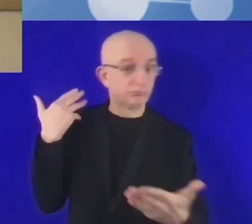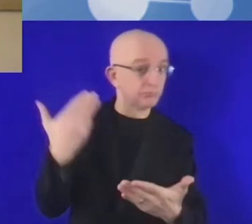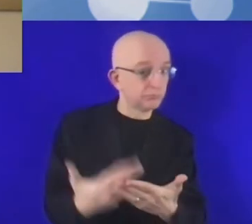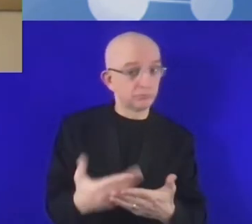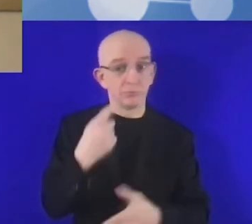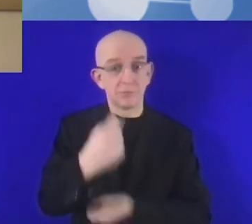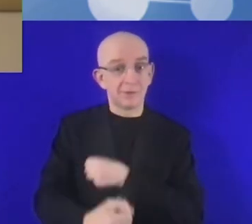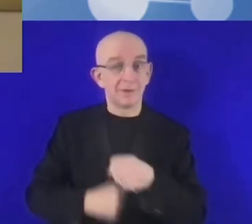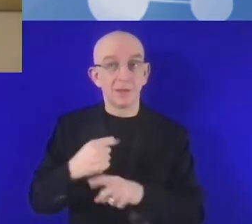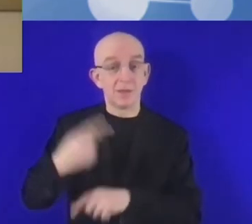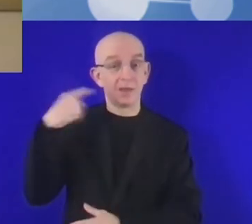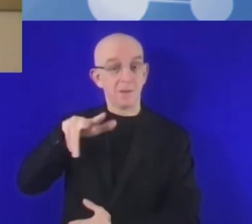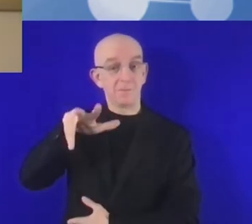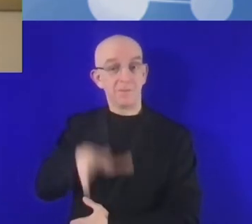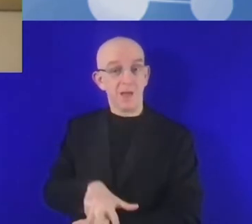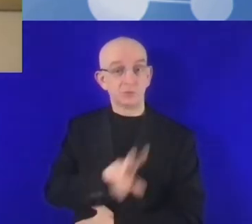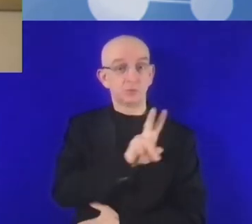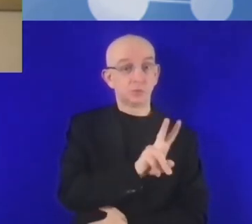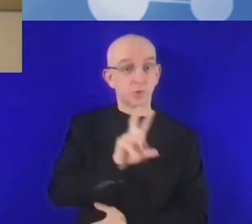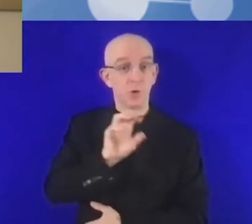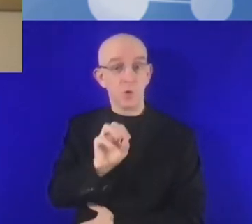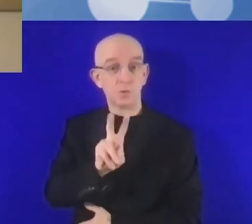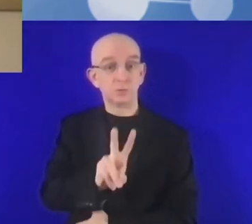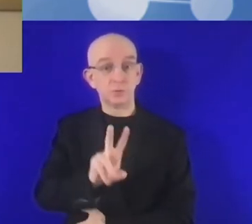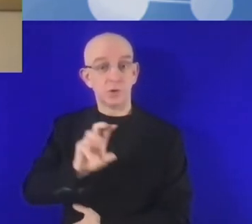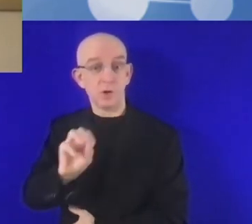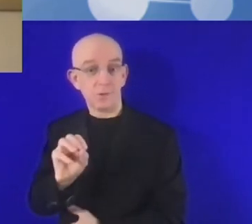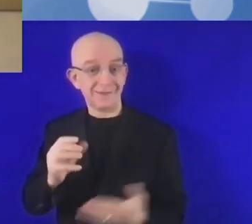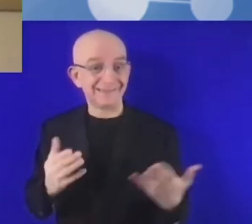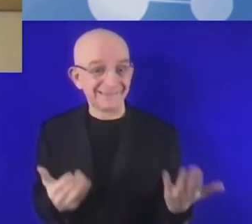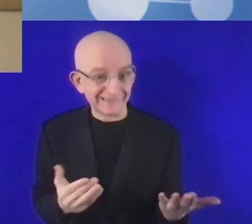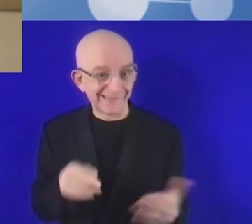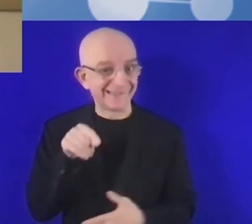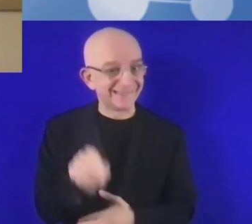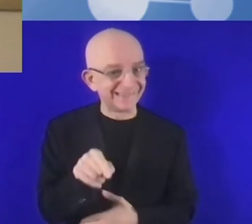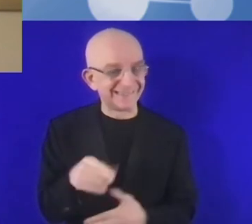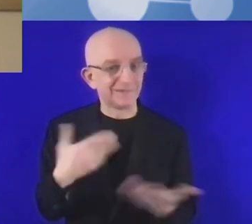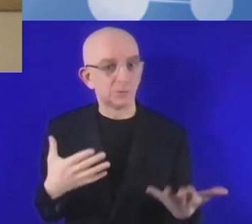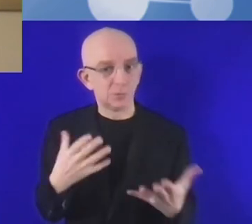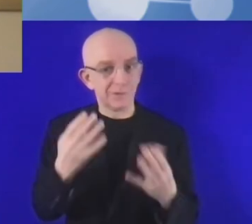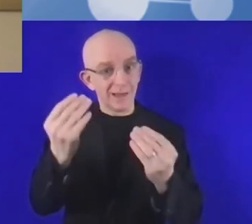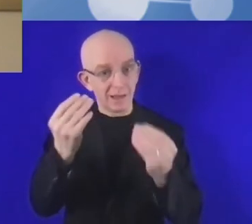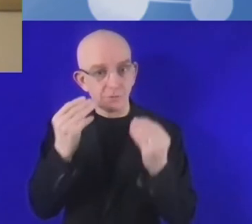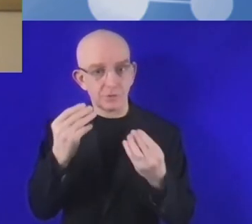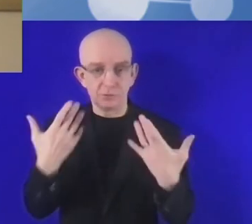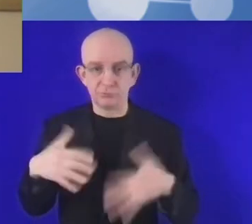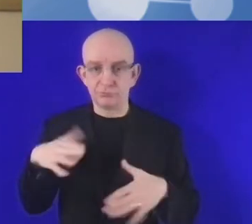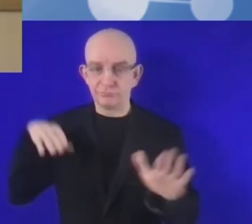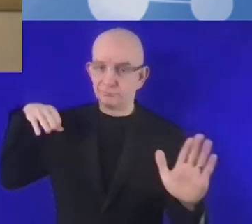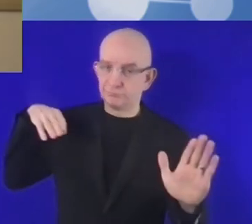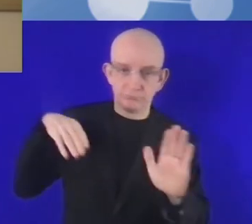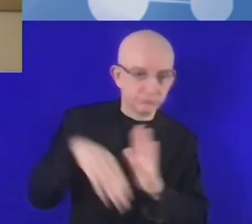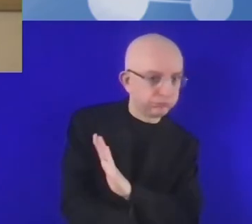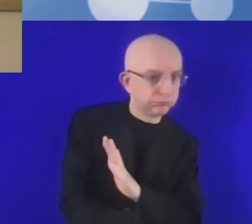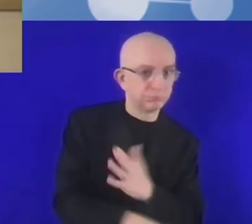tienen acceso a la escuela porque no tienen acceso a herramientas digitales. Entonces,